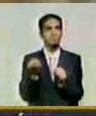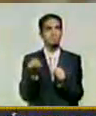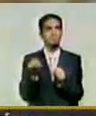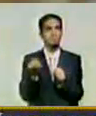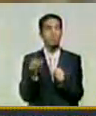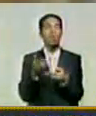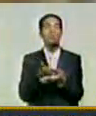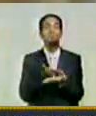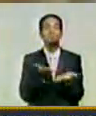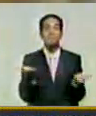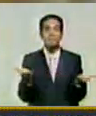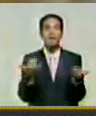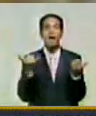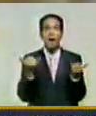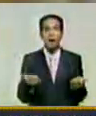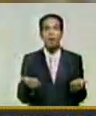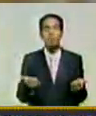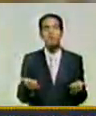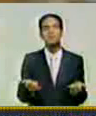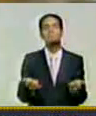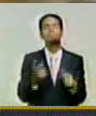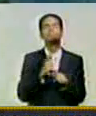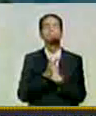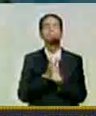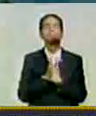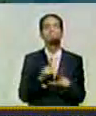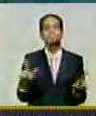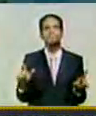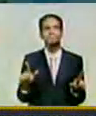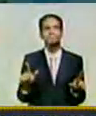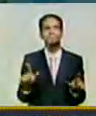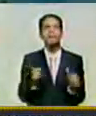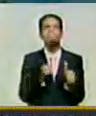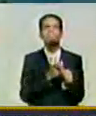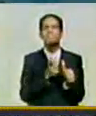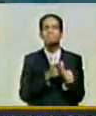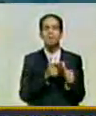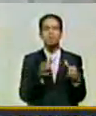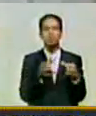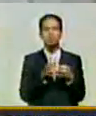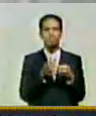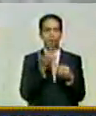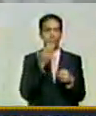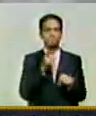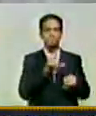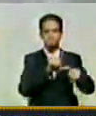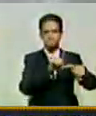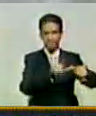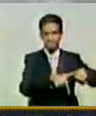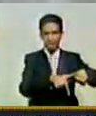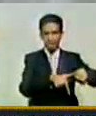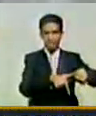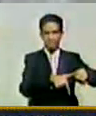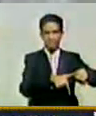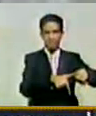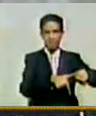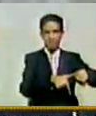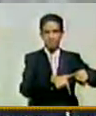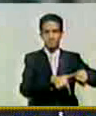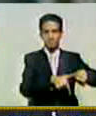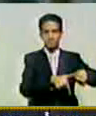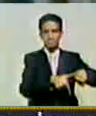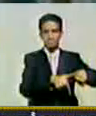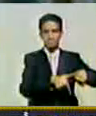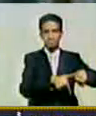están siendo beneficiarios de esta medida. Un primer grupo. En las próximas horas el país irá conociendo